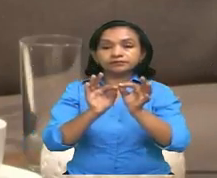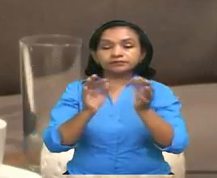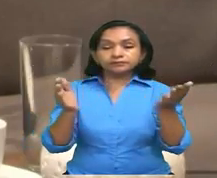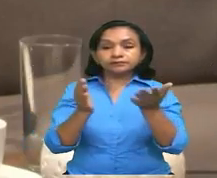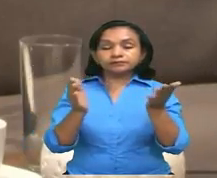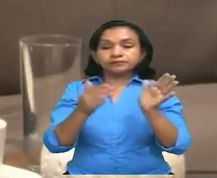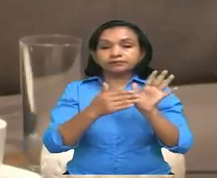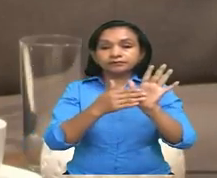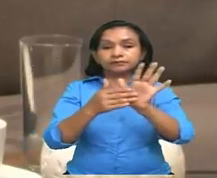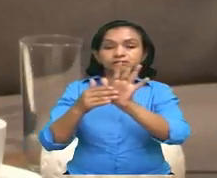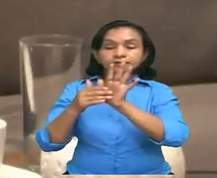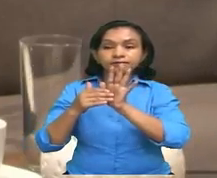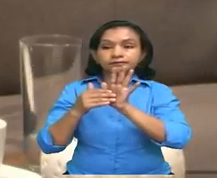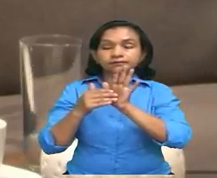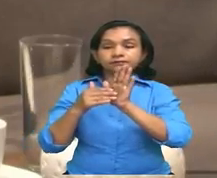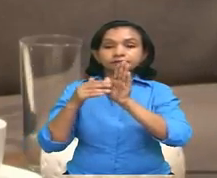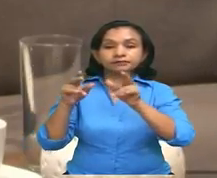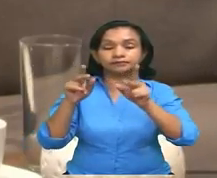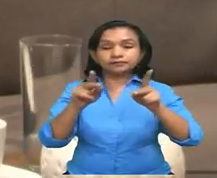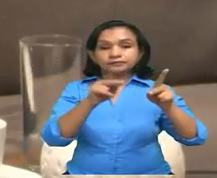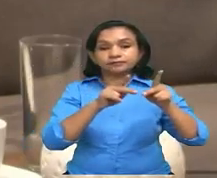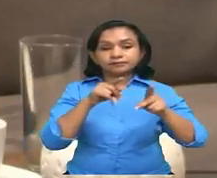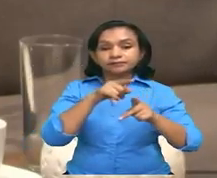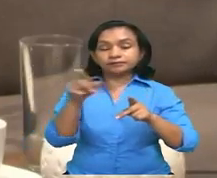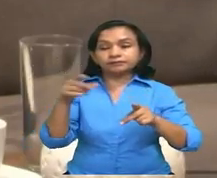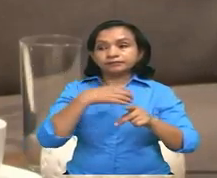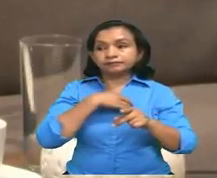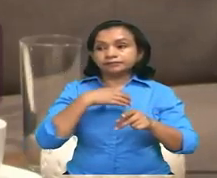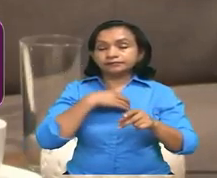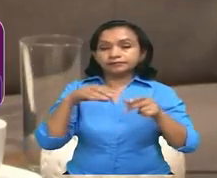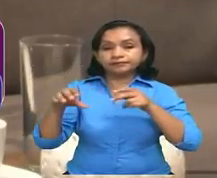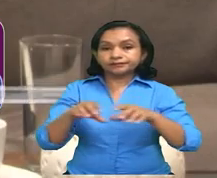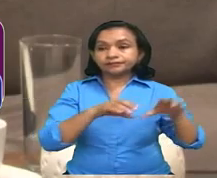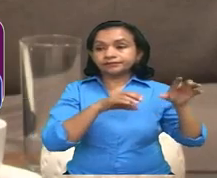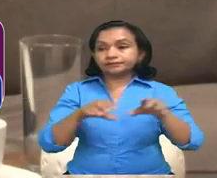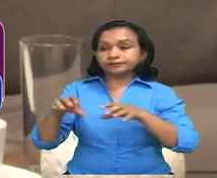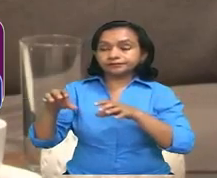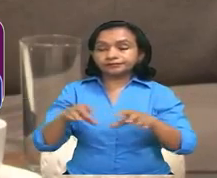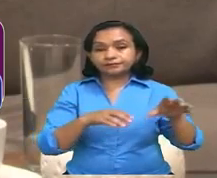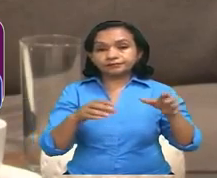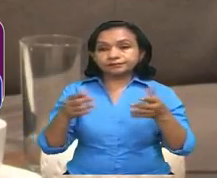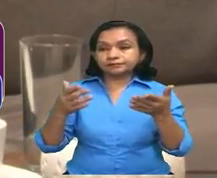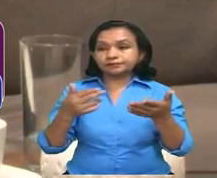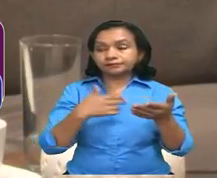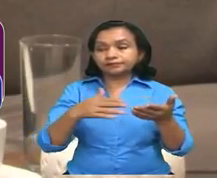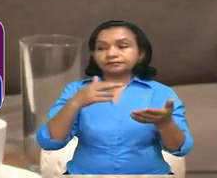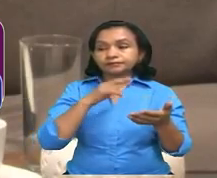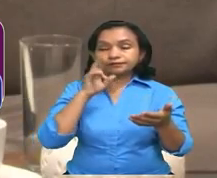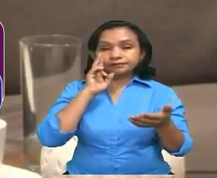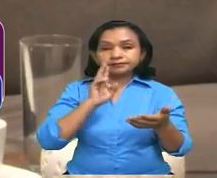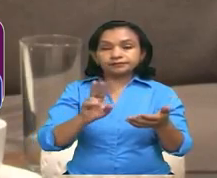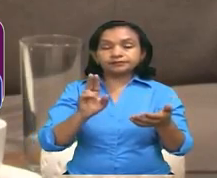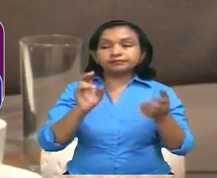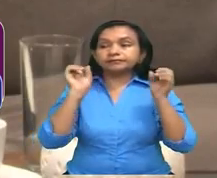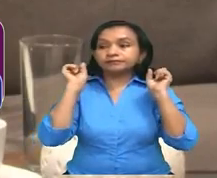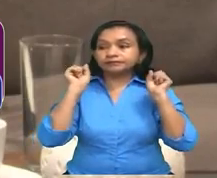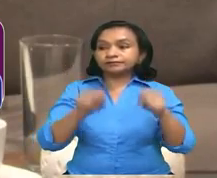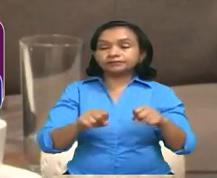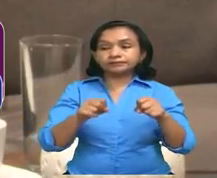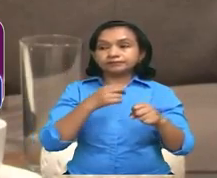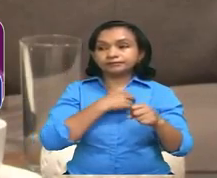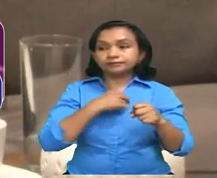sensibilización en diversos temas, por ejemplo el tema de la explotación sexual de niños, niñas y adolescentes en viajes y turismo, es algo que queremos prevenir y por eso